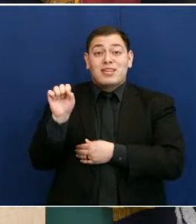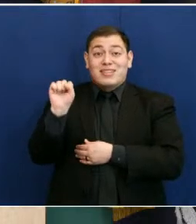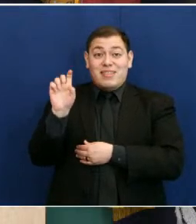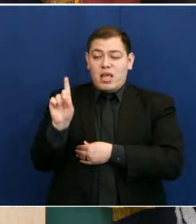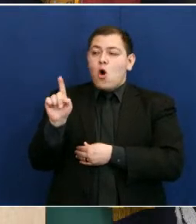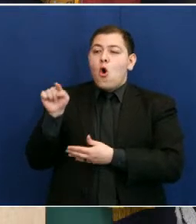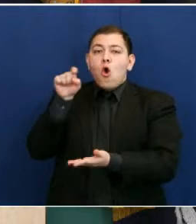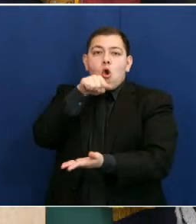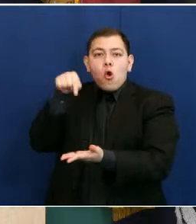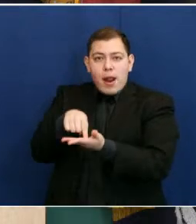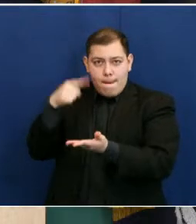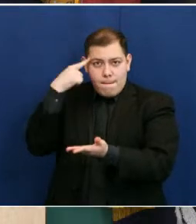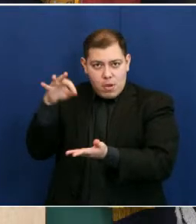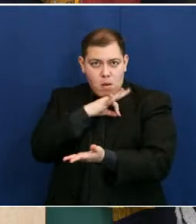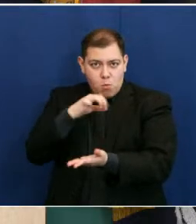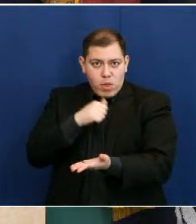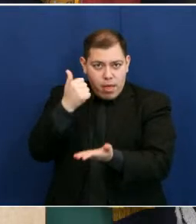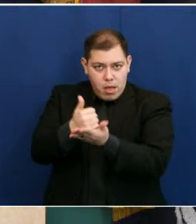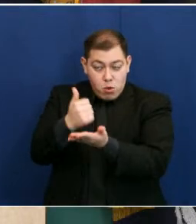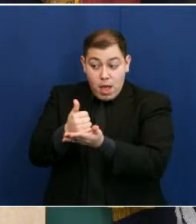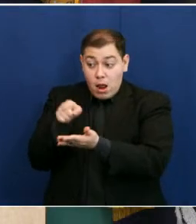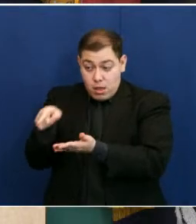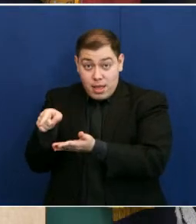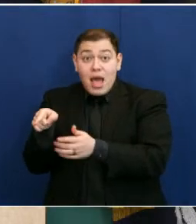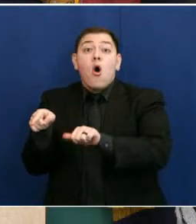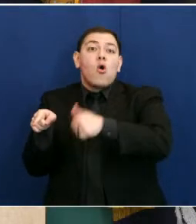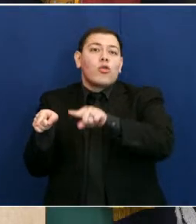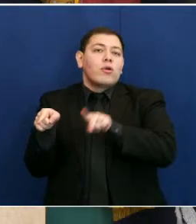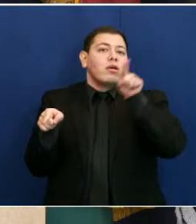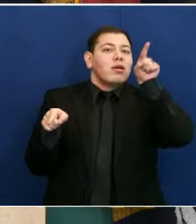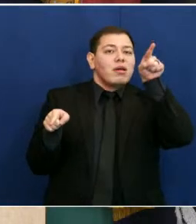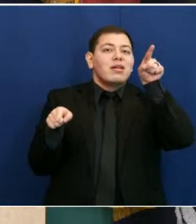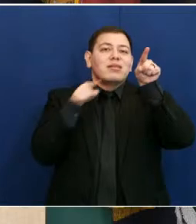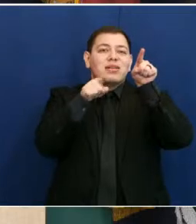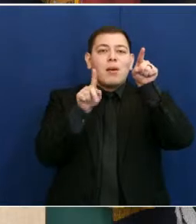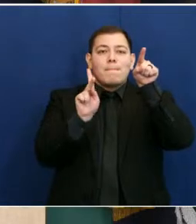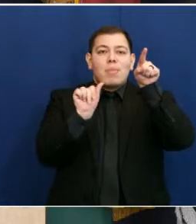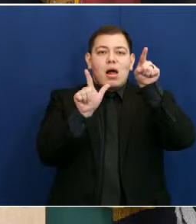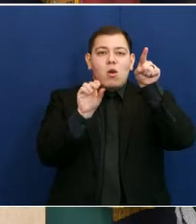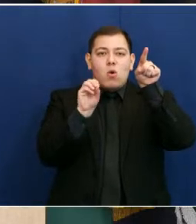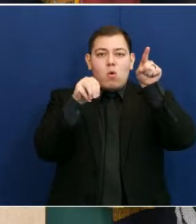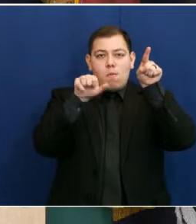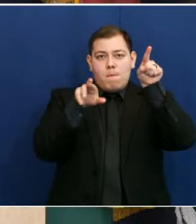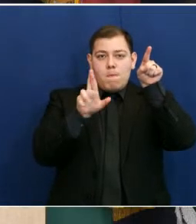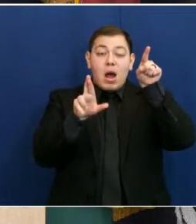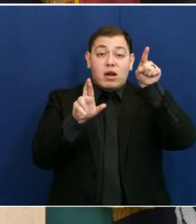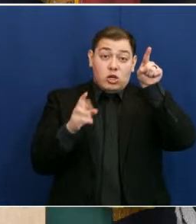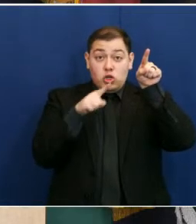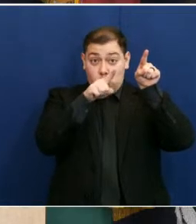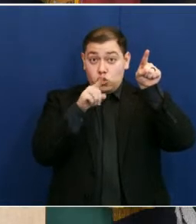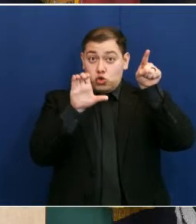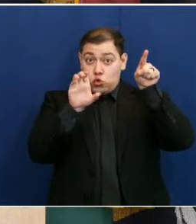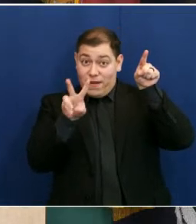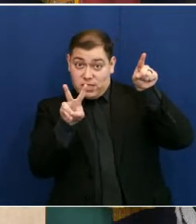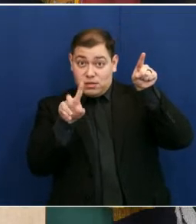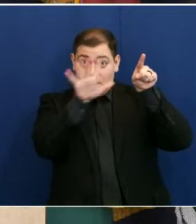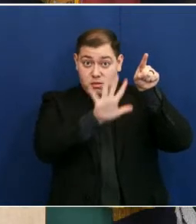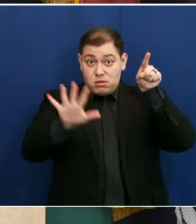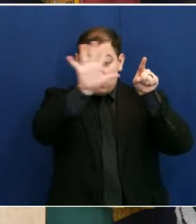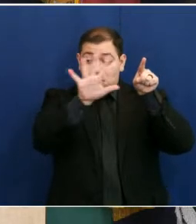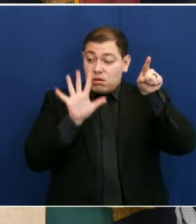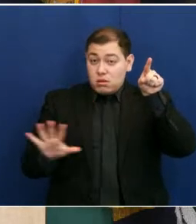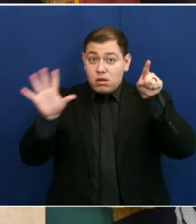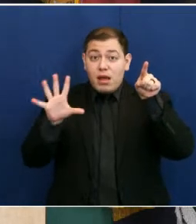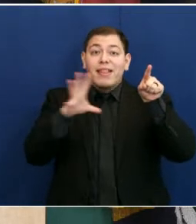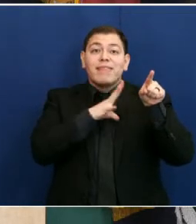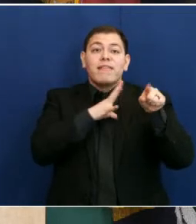otro está en Palomar Health. A mí me dio mucho gusto hacer esta colaboración con la ciudad de Chula Vista y con San Isidro Health para poder